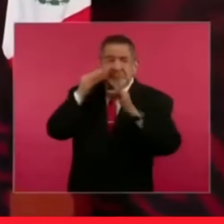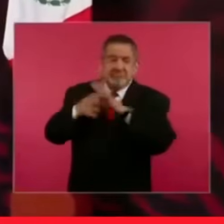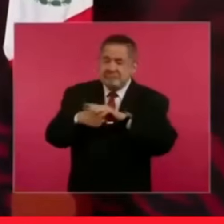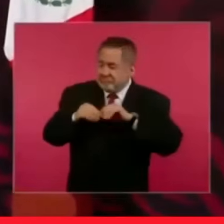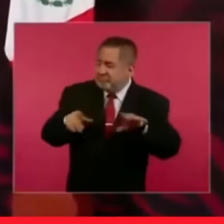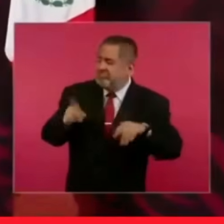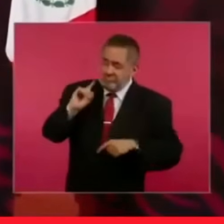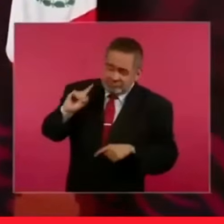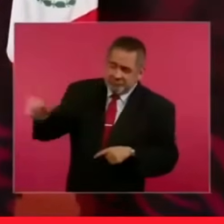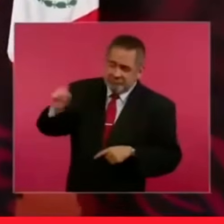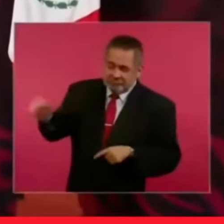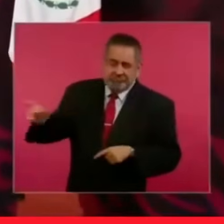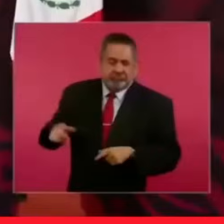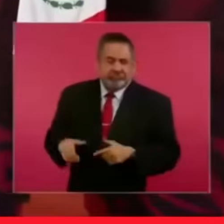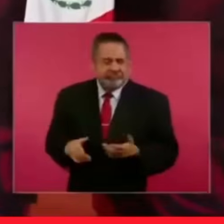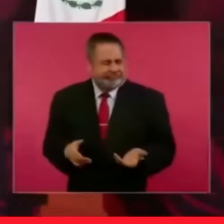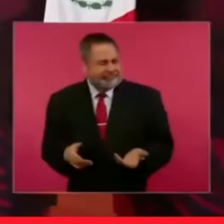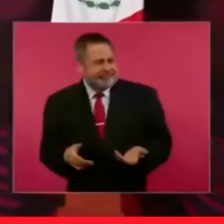un mensaje